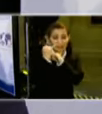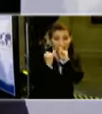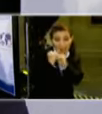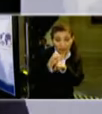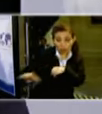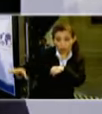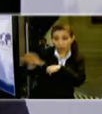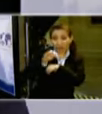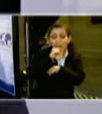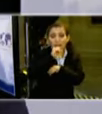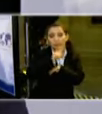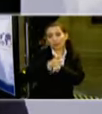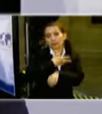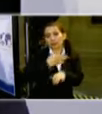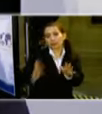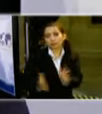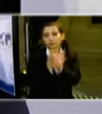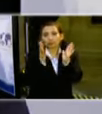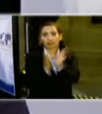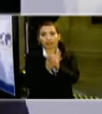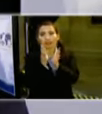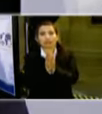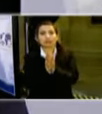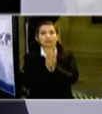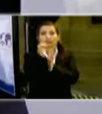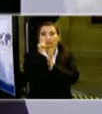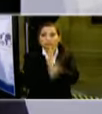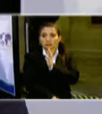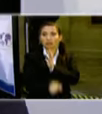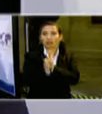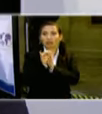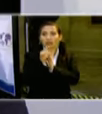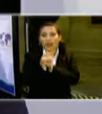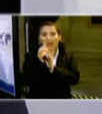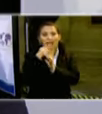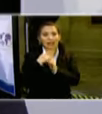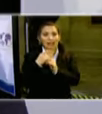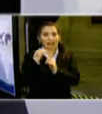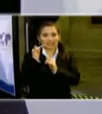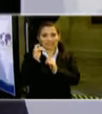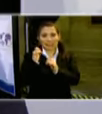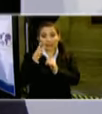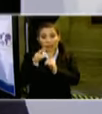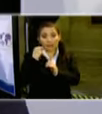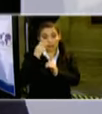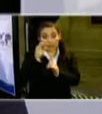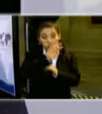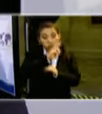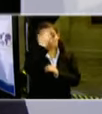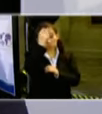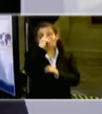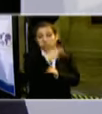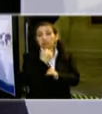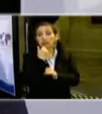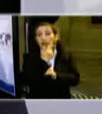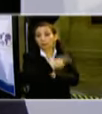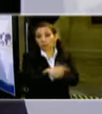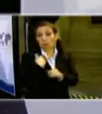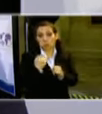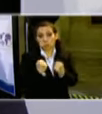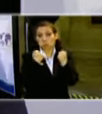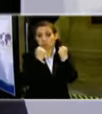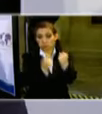internacional. Así tenemos la participación en el G20, en MICTA, en CELAC, que reconocen el papel de México como